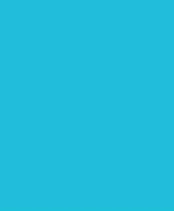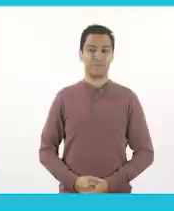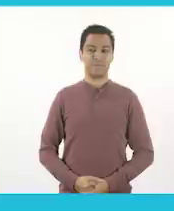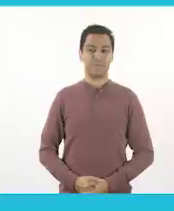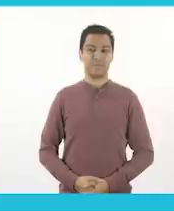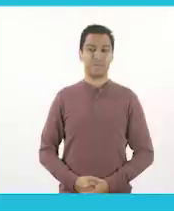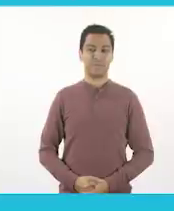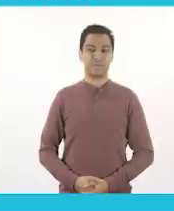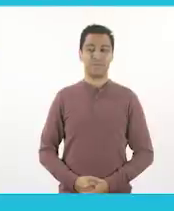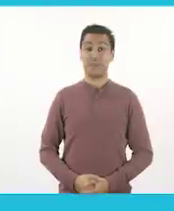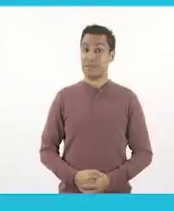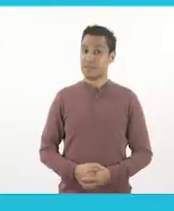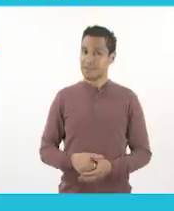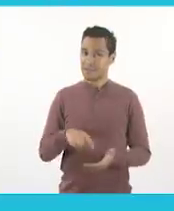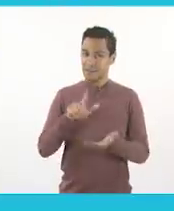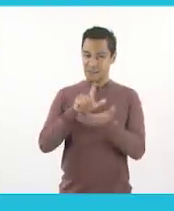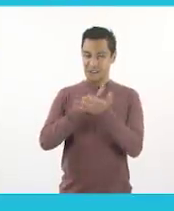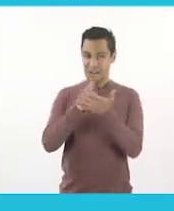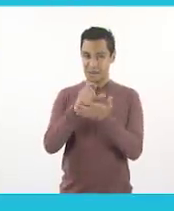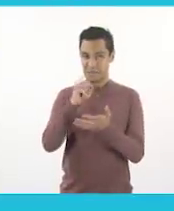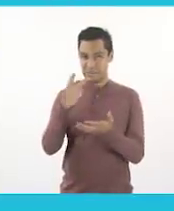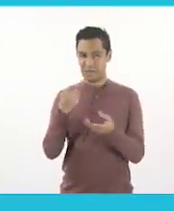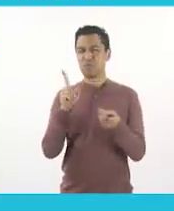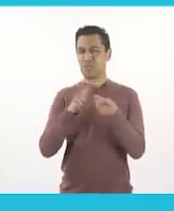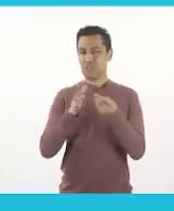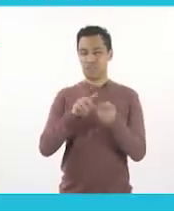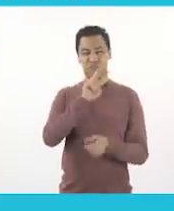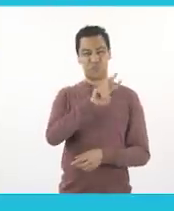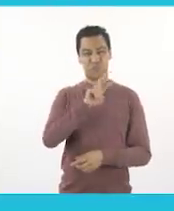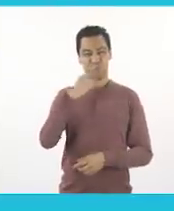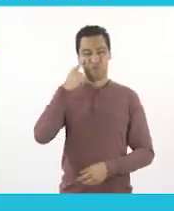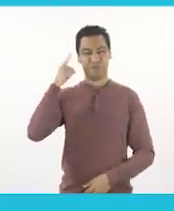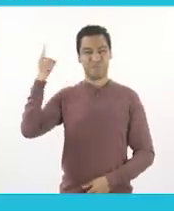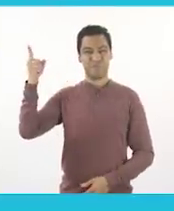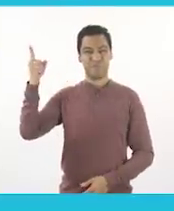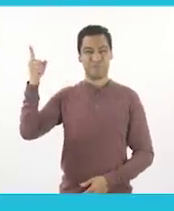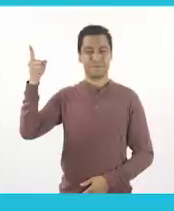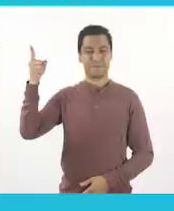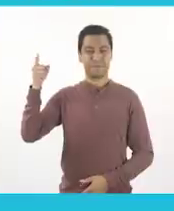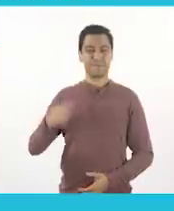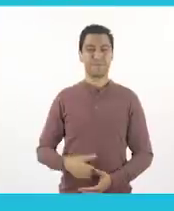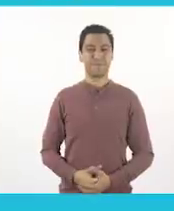También puedes encontrar los libros de texto en la página